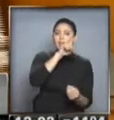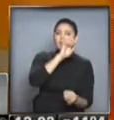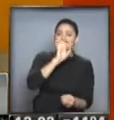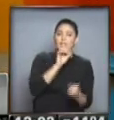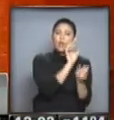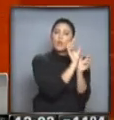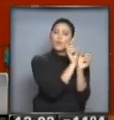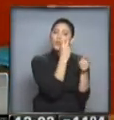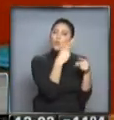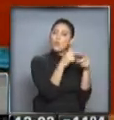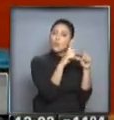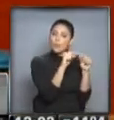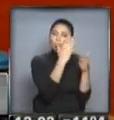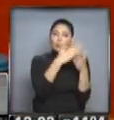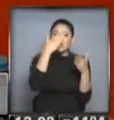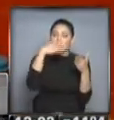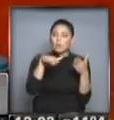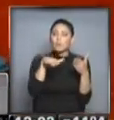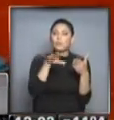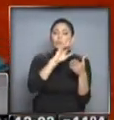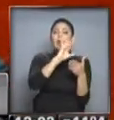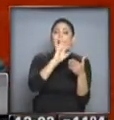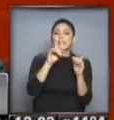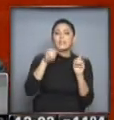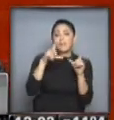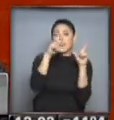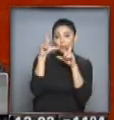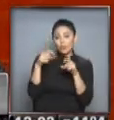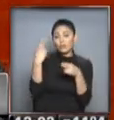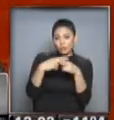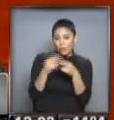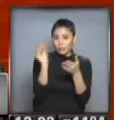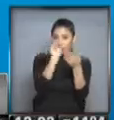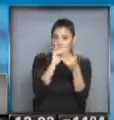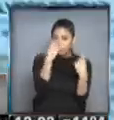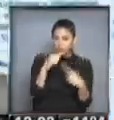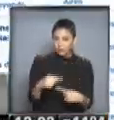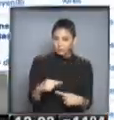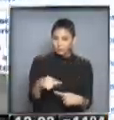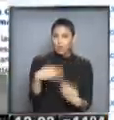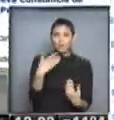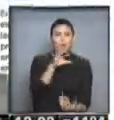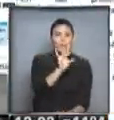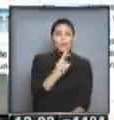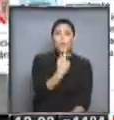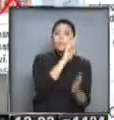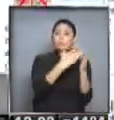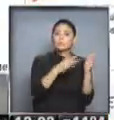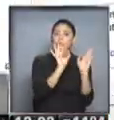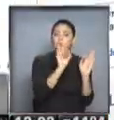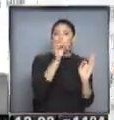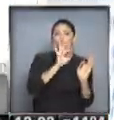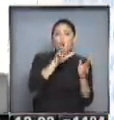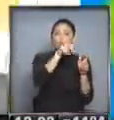sigue al número de lista y por los nombres y fotografías de los candidatos. Podemos elegir una boleta completa o